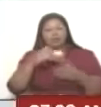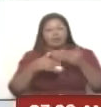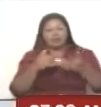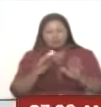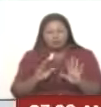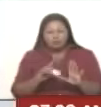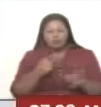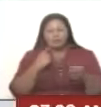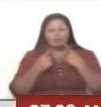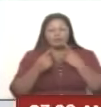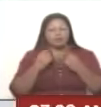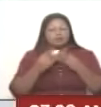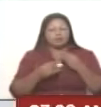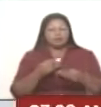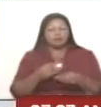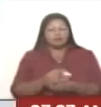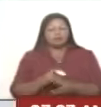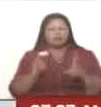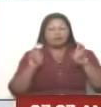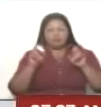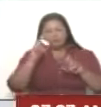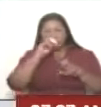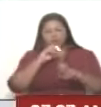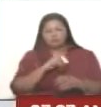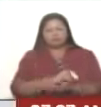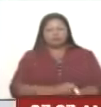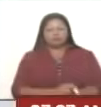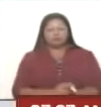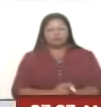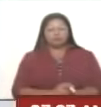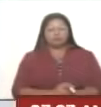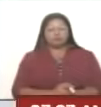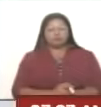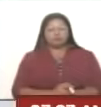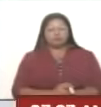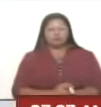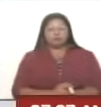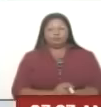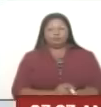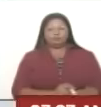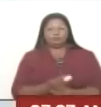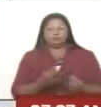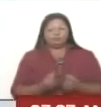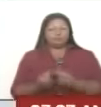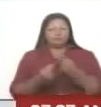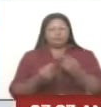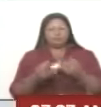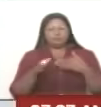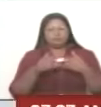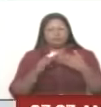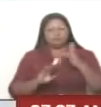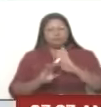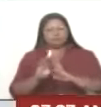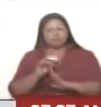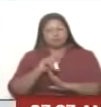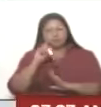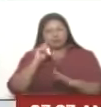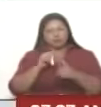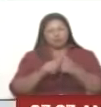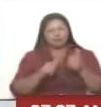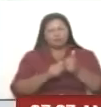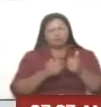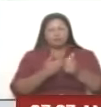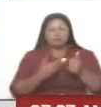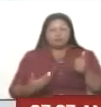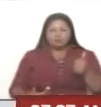su entrevista de nuevo año que la economía cierra en crecimiento. Y la vicepresidenta